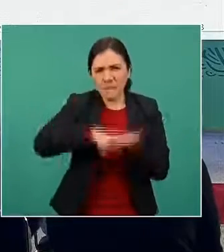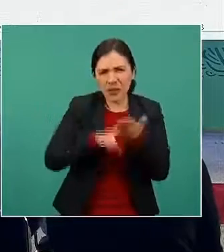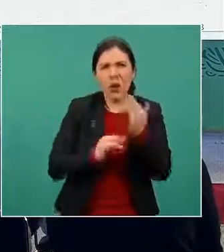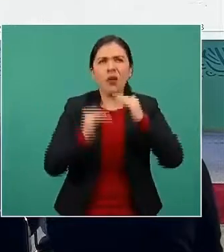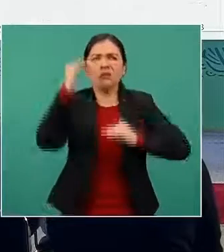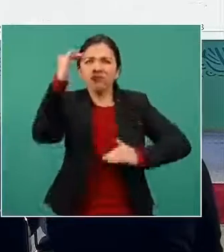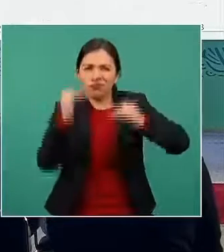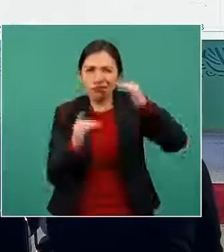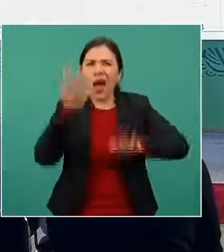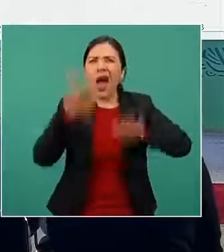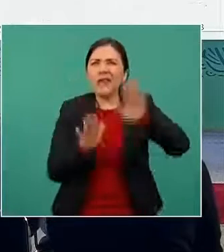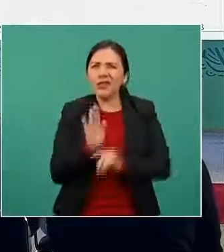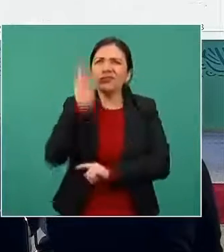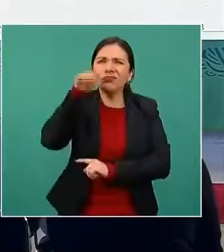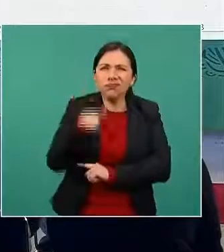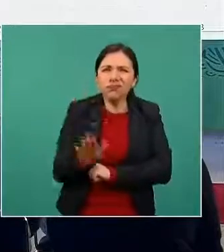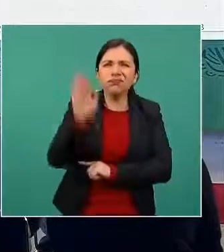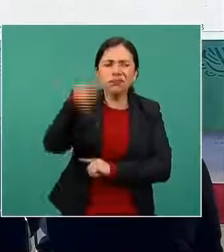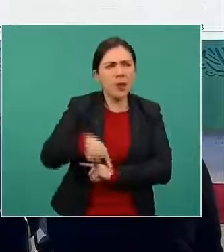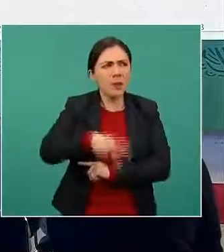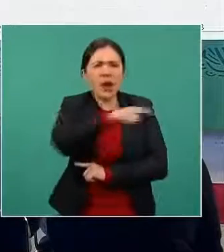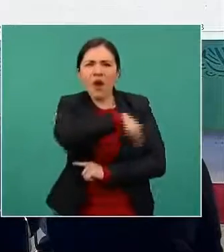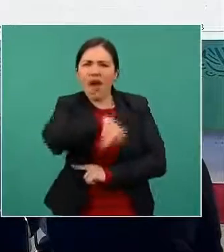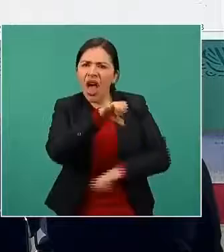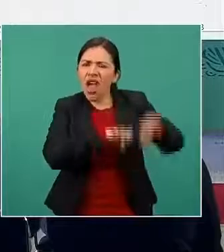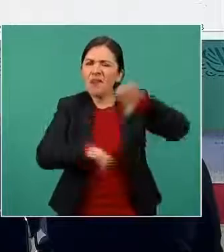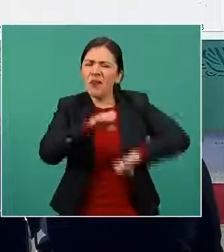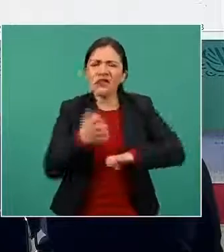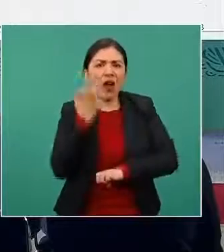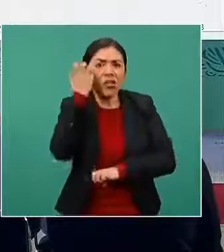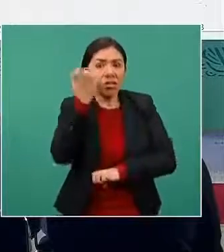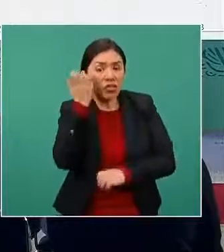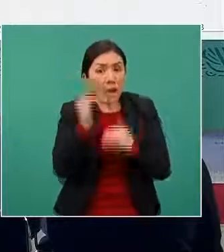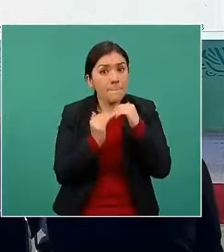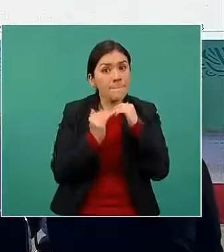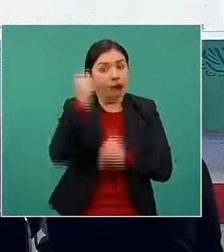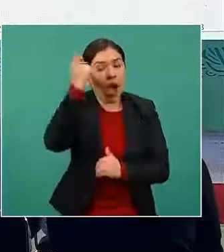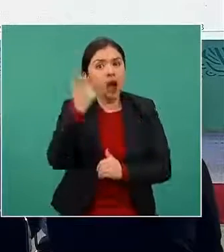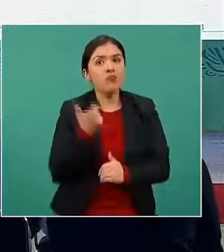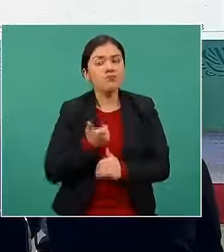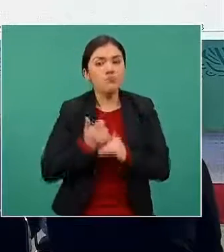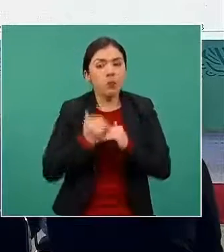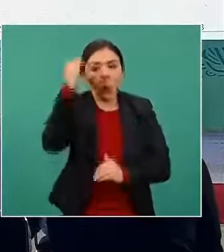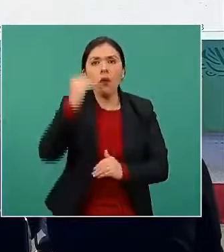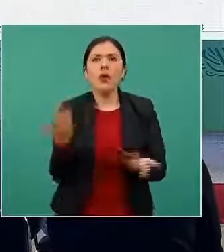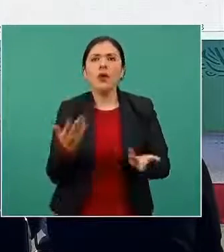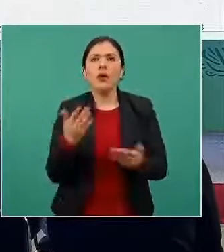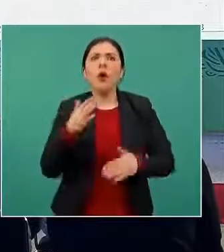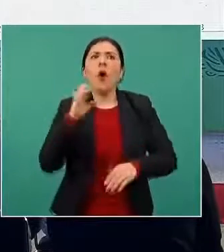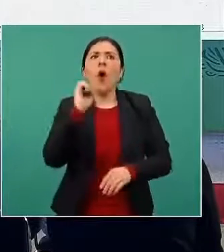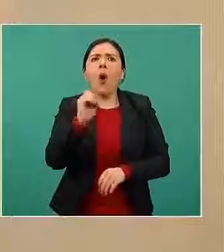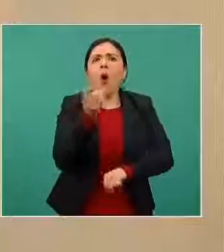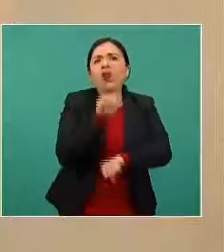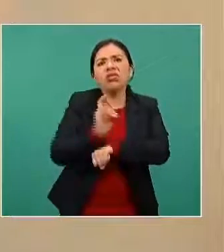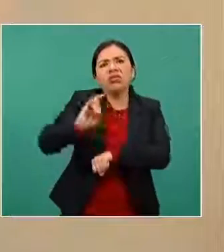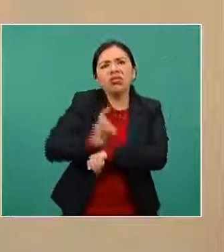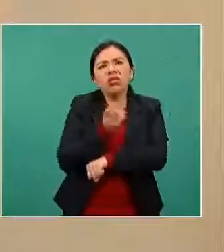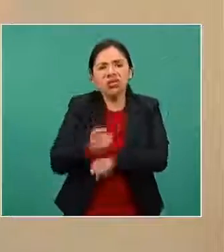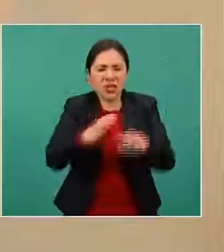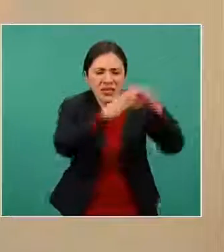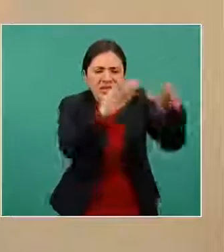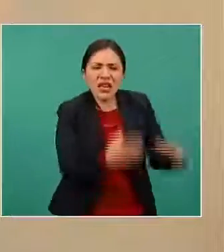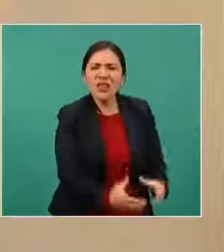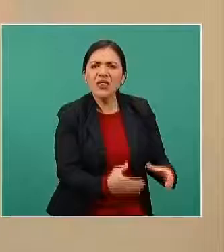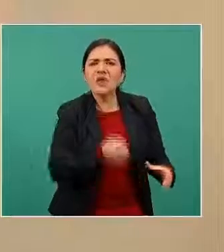ellos han incrementado de manera desproporcionada, han incumplido en el rezago de cilindros.